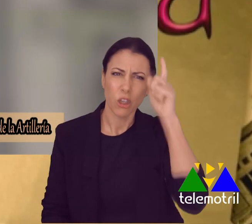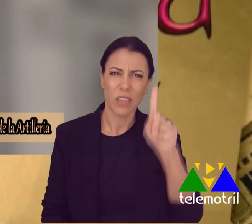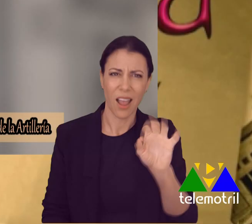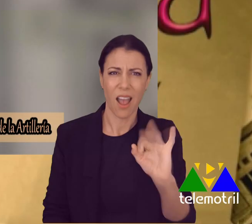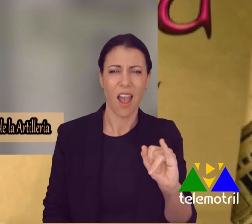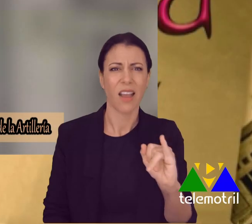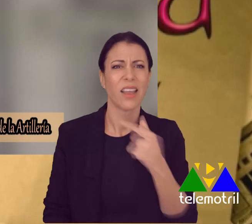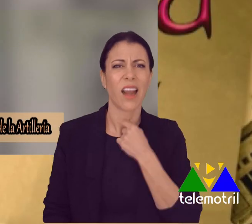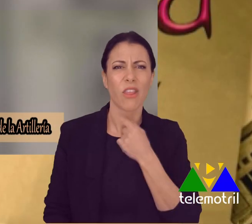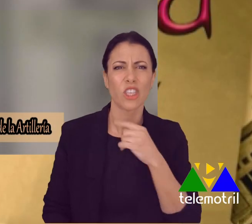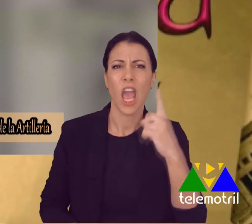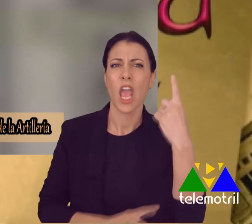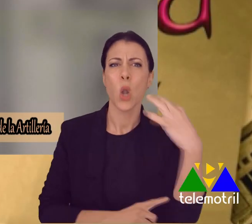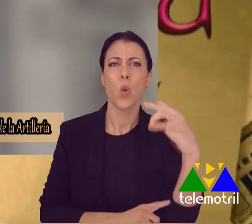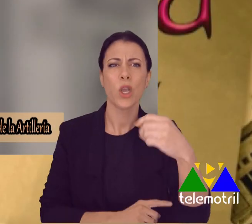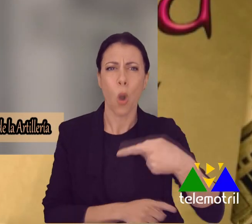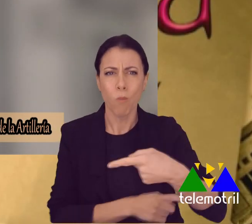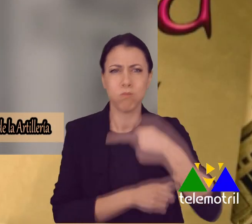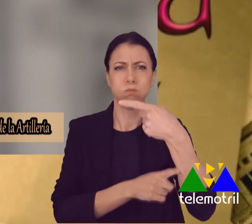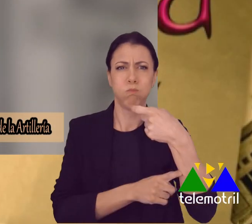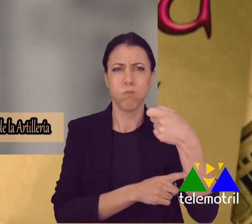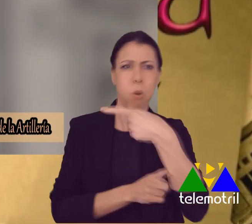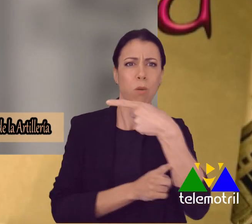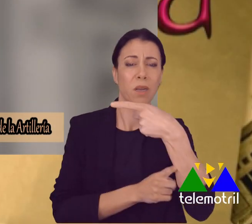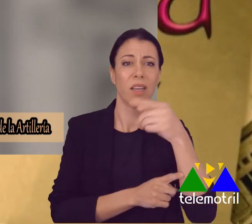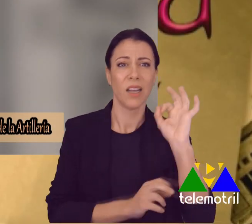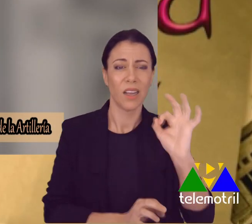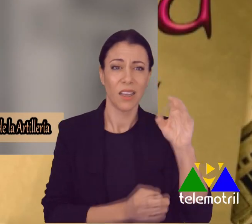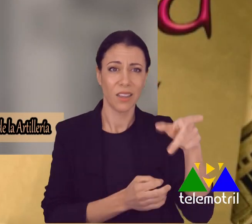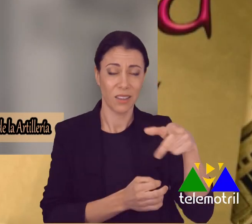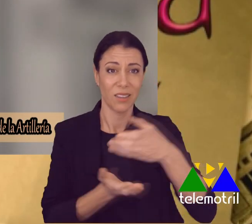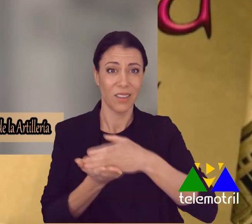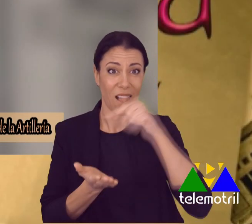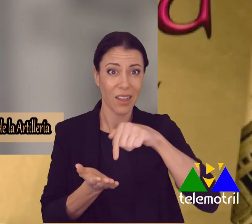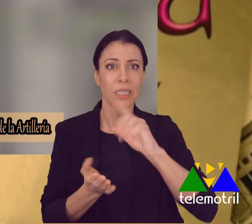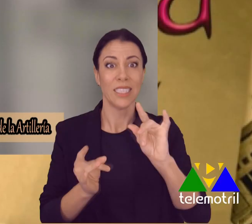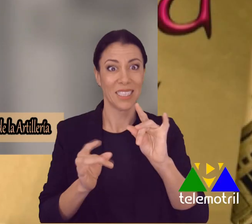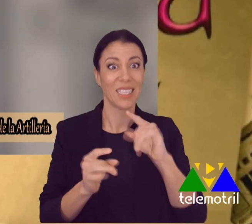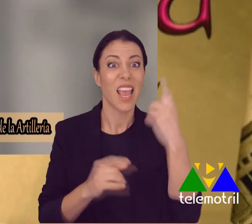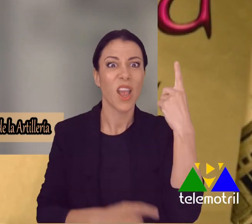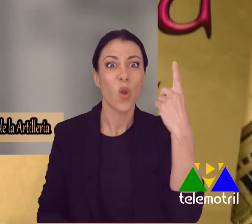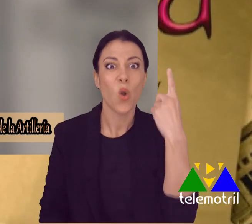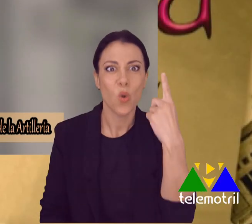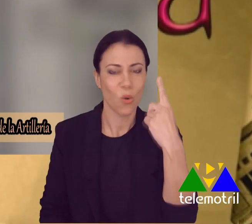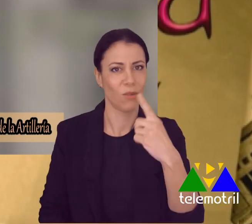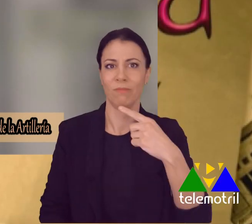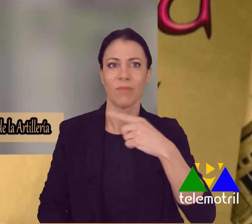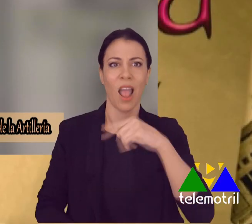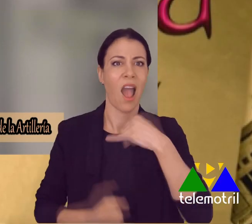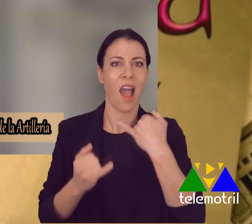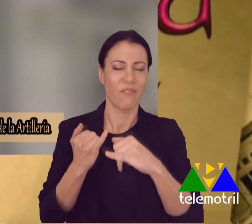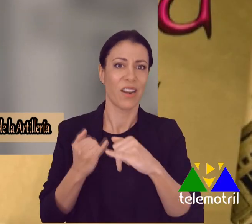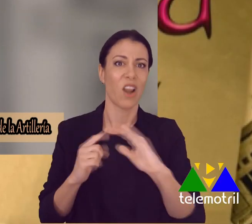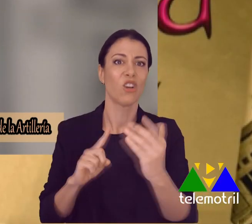único cañonazo al cerro. Sí, el único cañonazo al castillo que tenían los musulmanes en Motril y se rindieron. Con un cañonazo. Con un cañonazo.